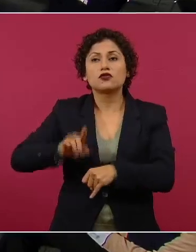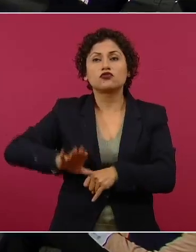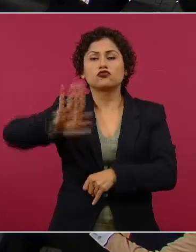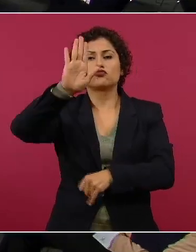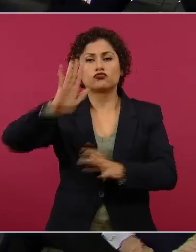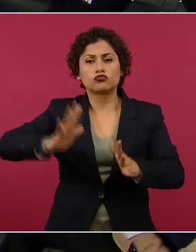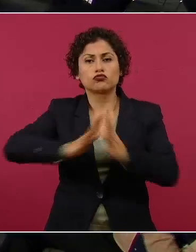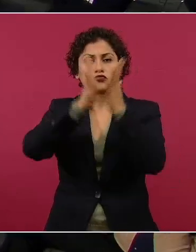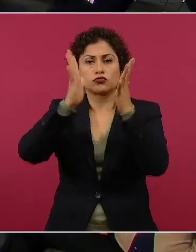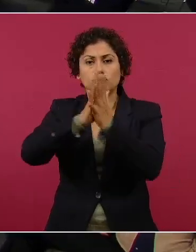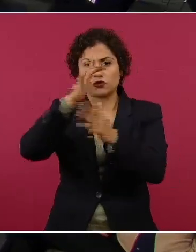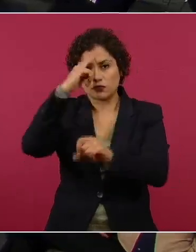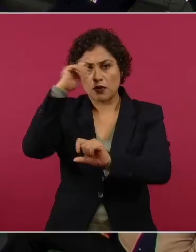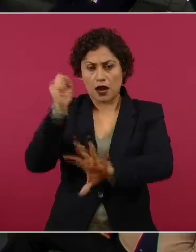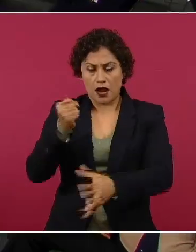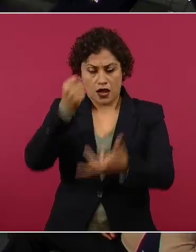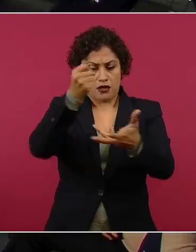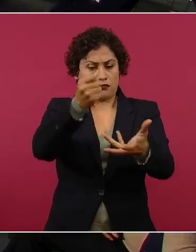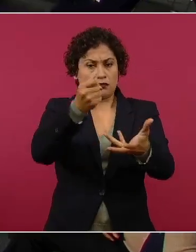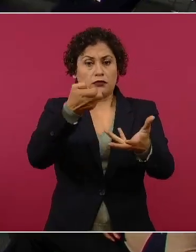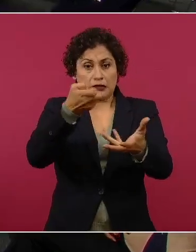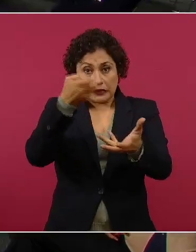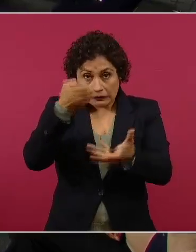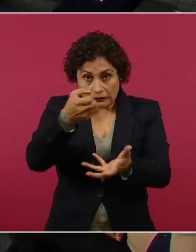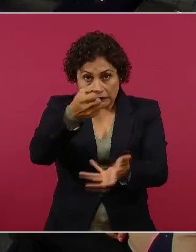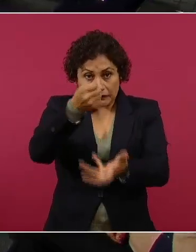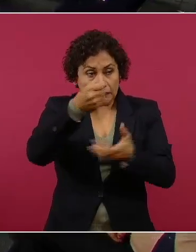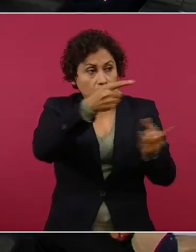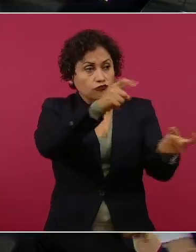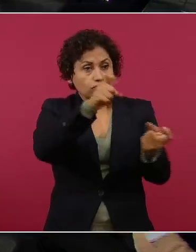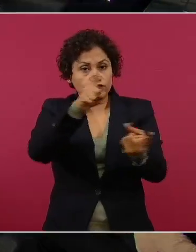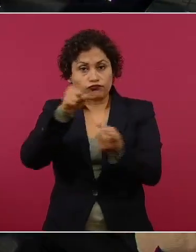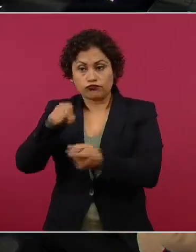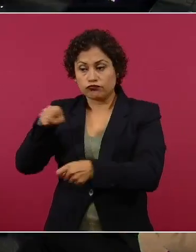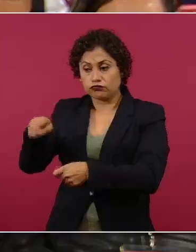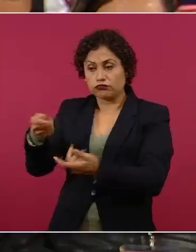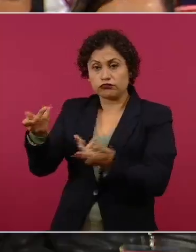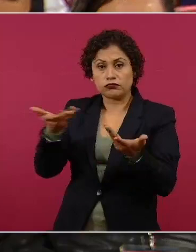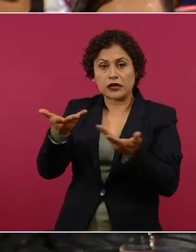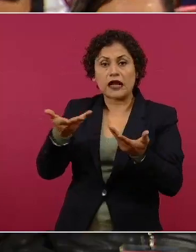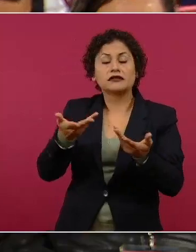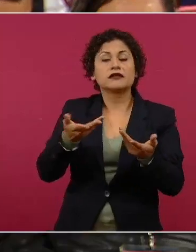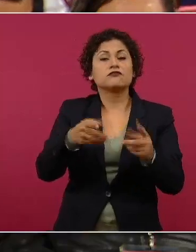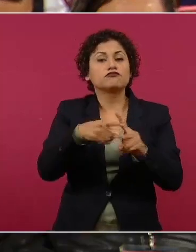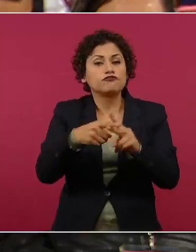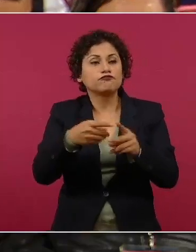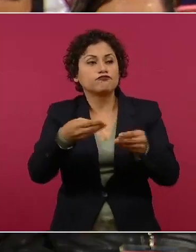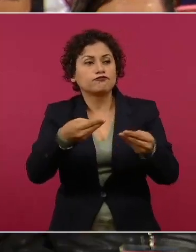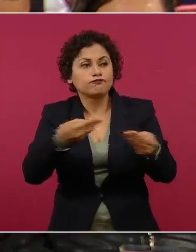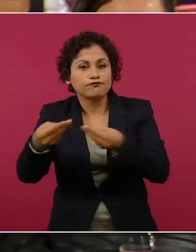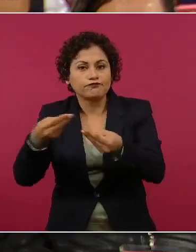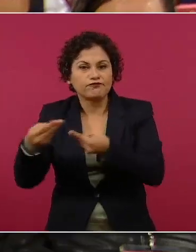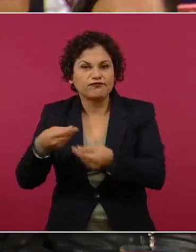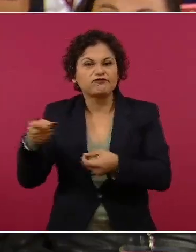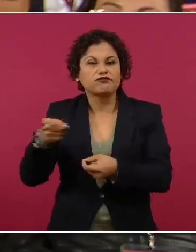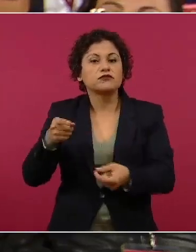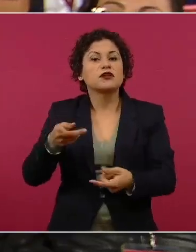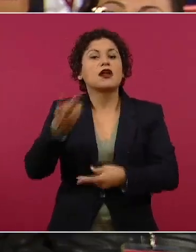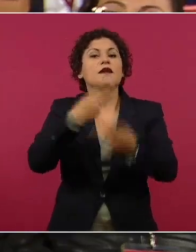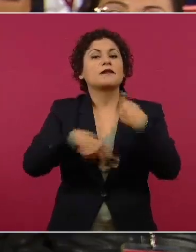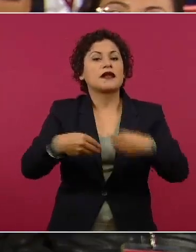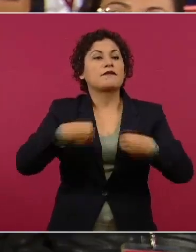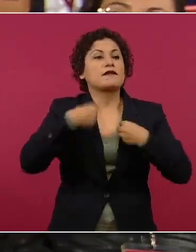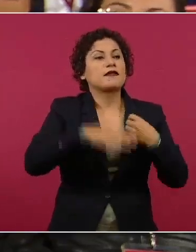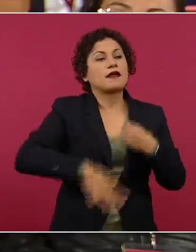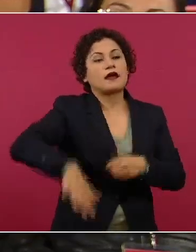recursos públicos, que es dinero del pueblo y que impactan en la vida de personas en particular y en la sociedad en general. Teóricamente,